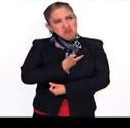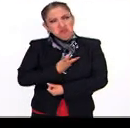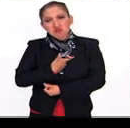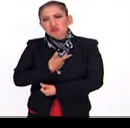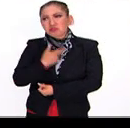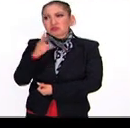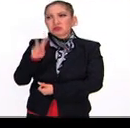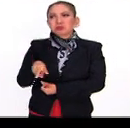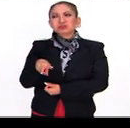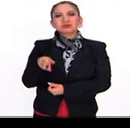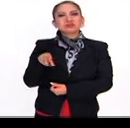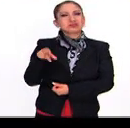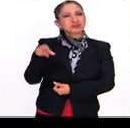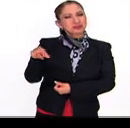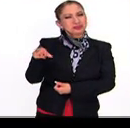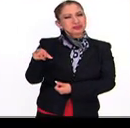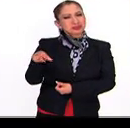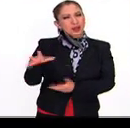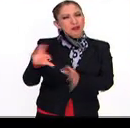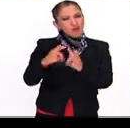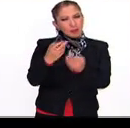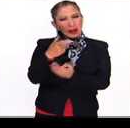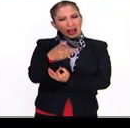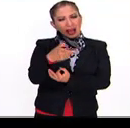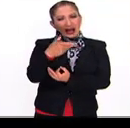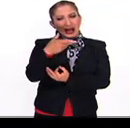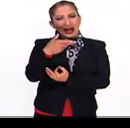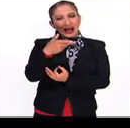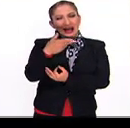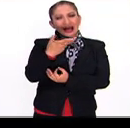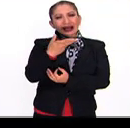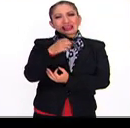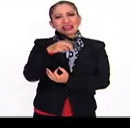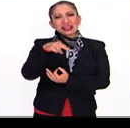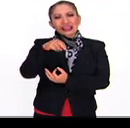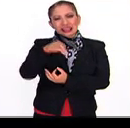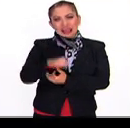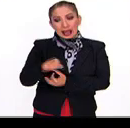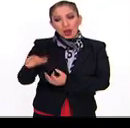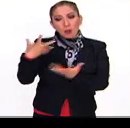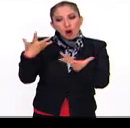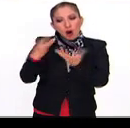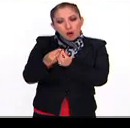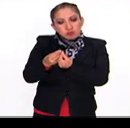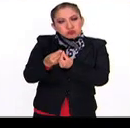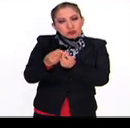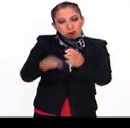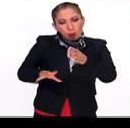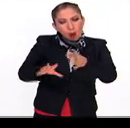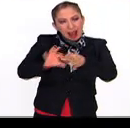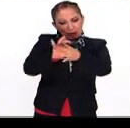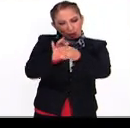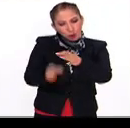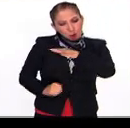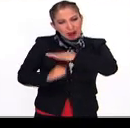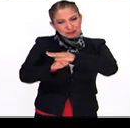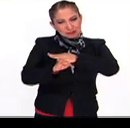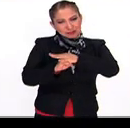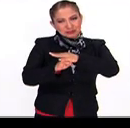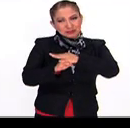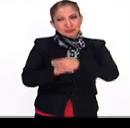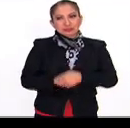precisamente el modo en que Heaney lo señaló. Se suplementan, casi como si estuviera citando a